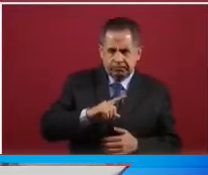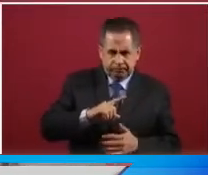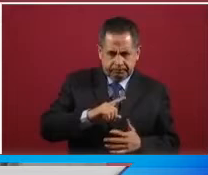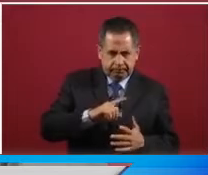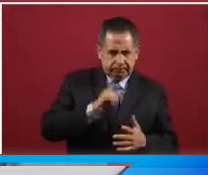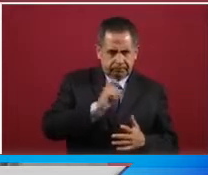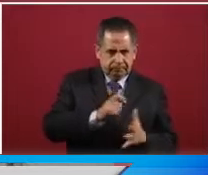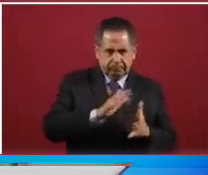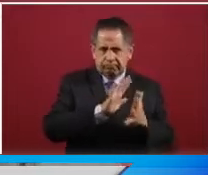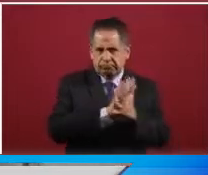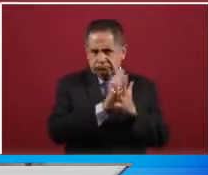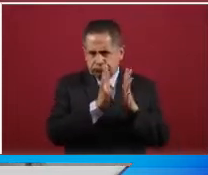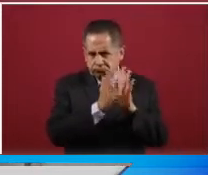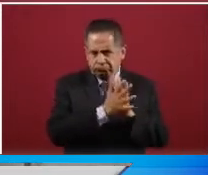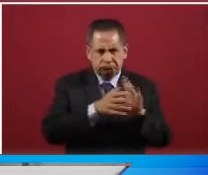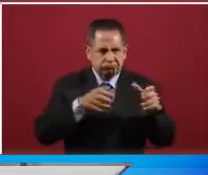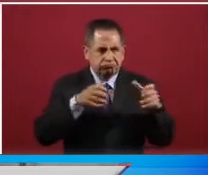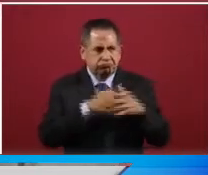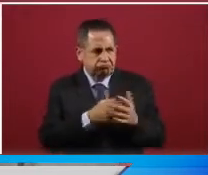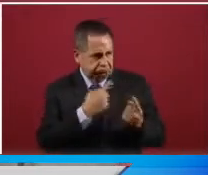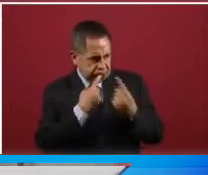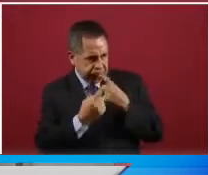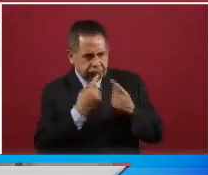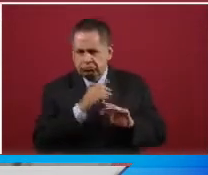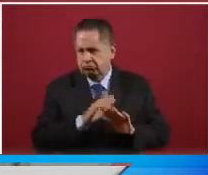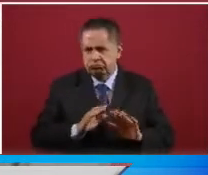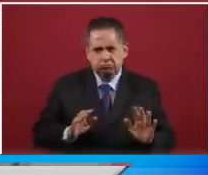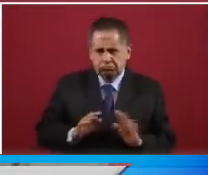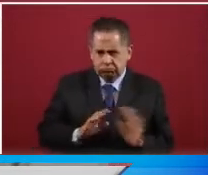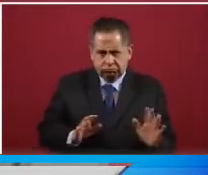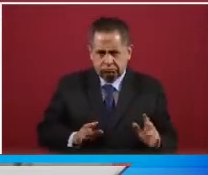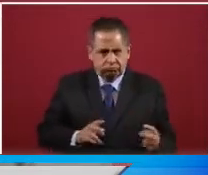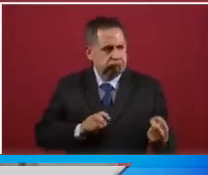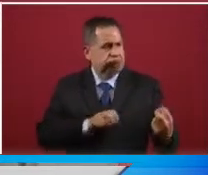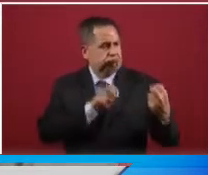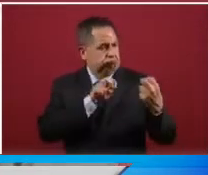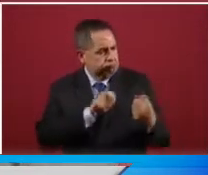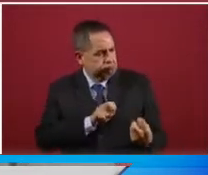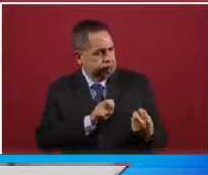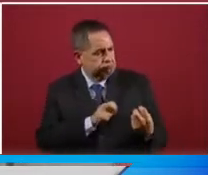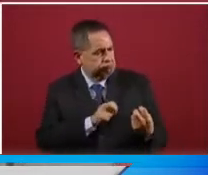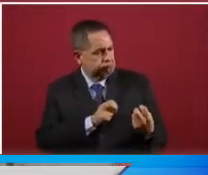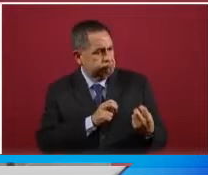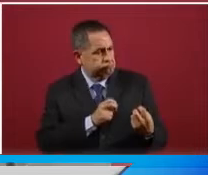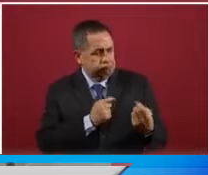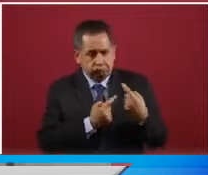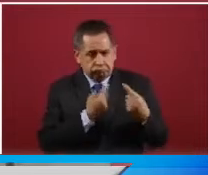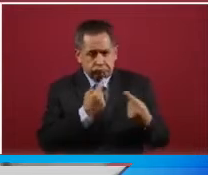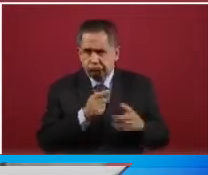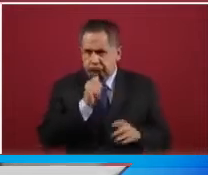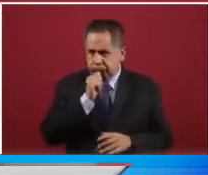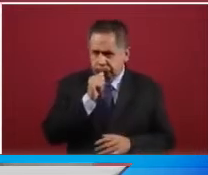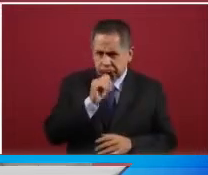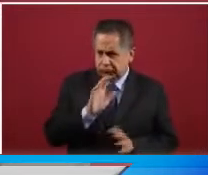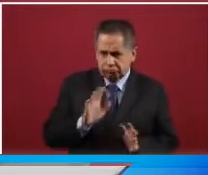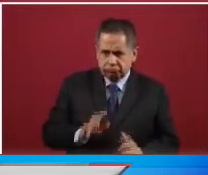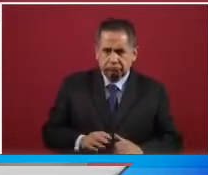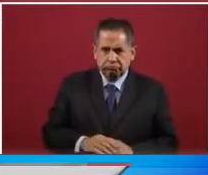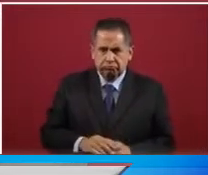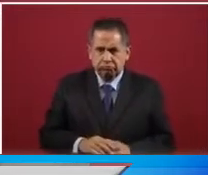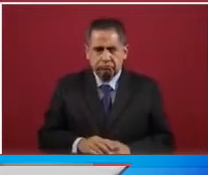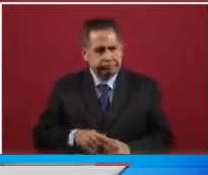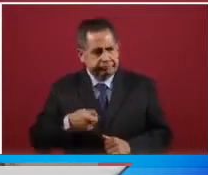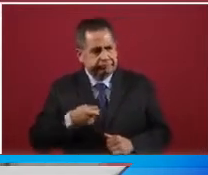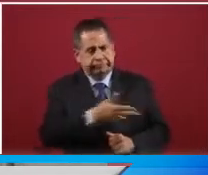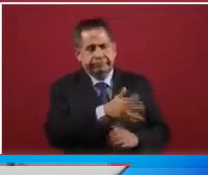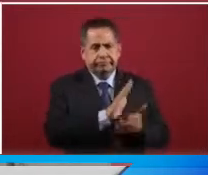integrantes de las bandas del crimen organizado. No existe un diálogo con el crimen organizado. En